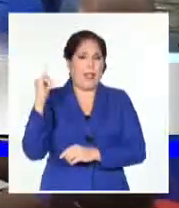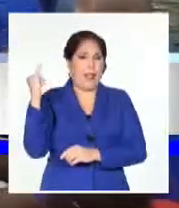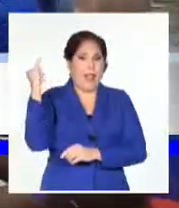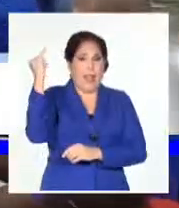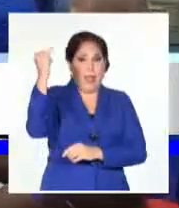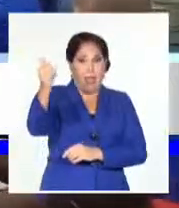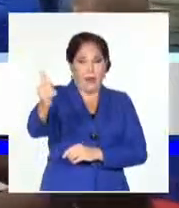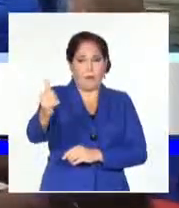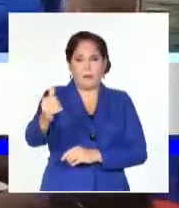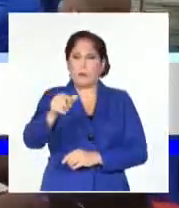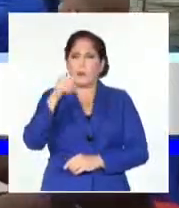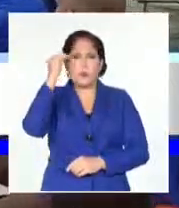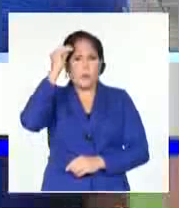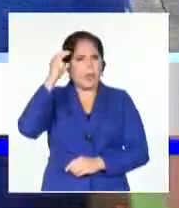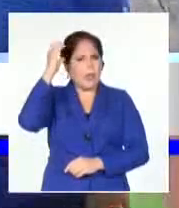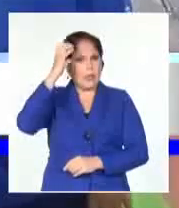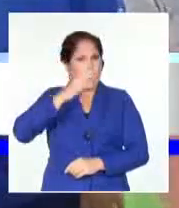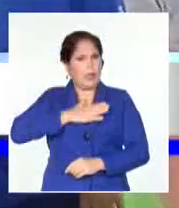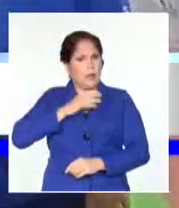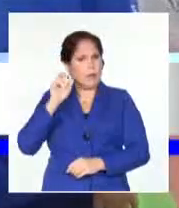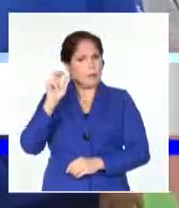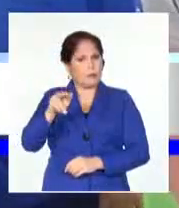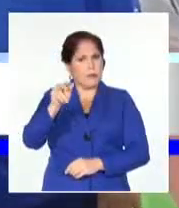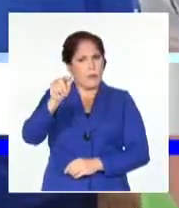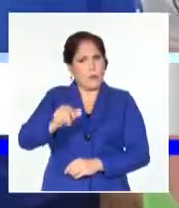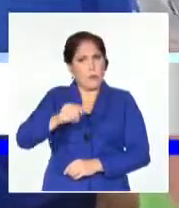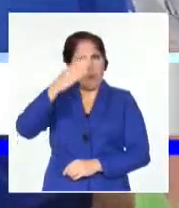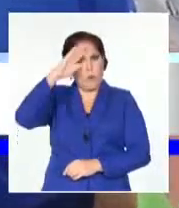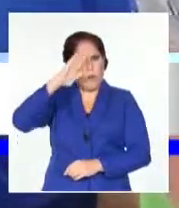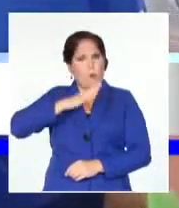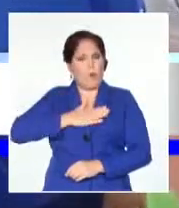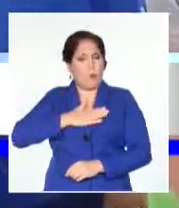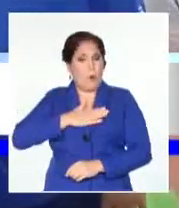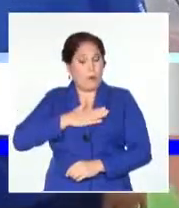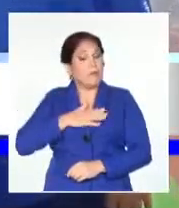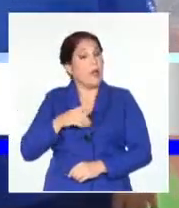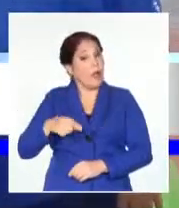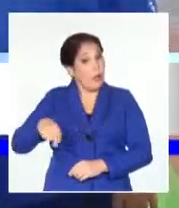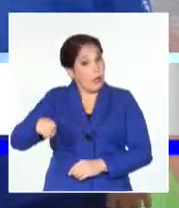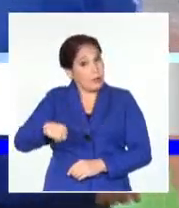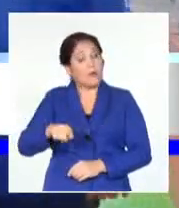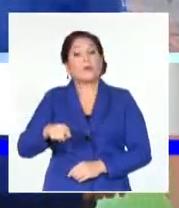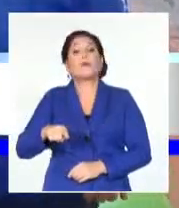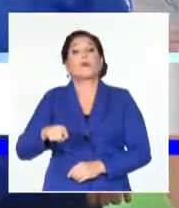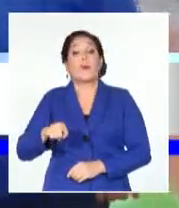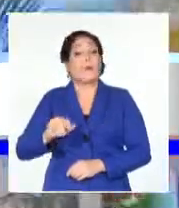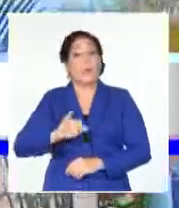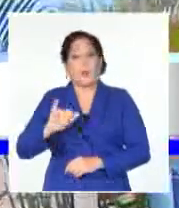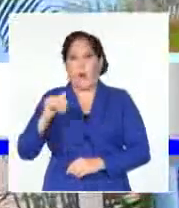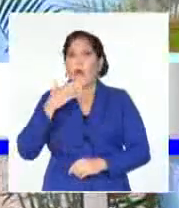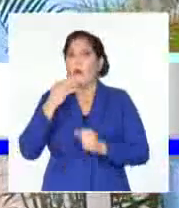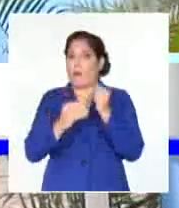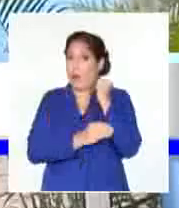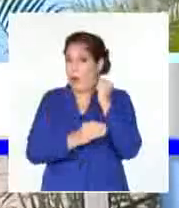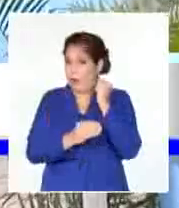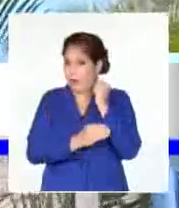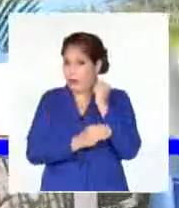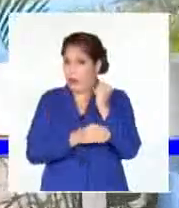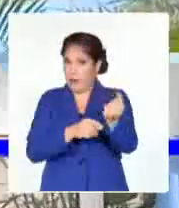los lanzadores cubanos? Son lanzadores con gran genética, con mucho